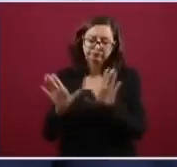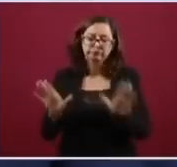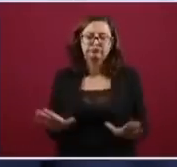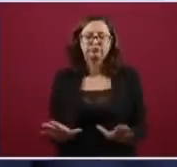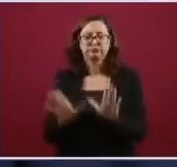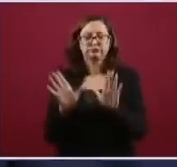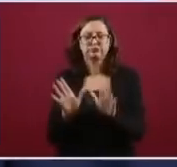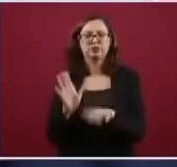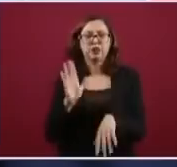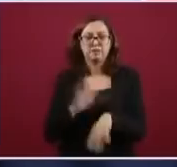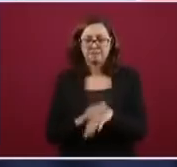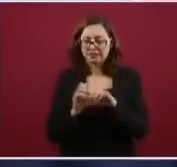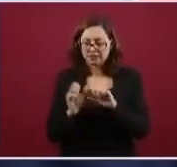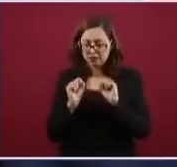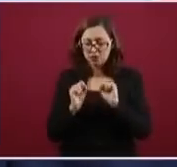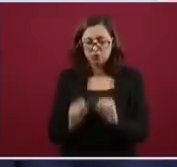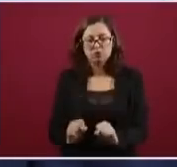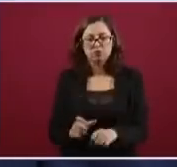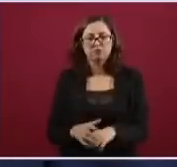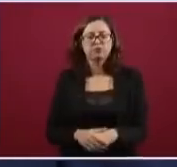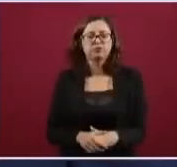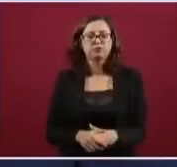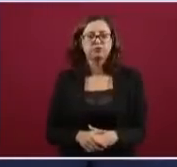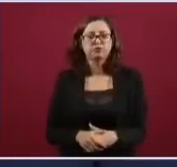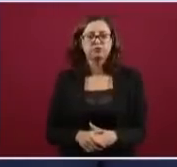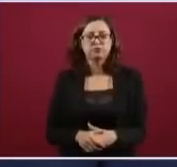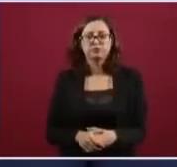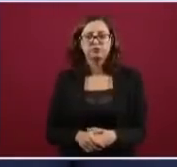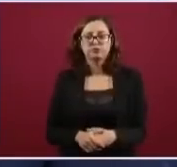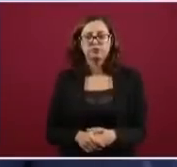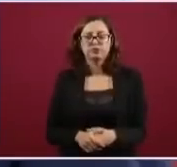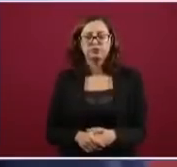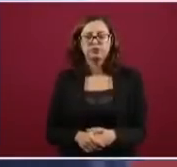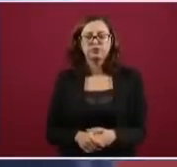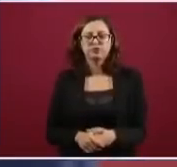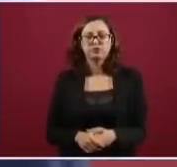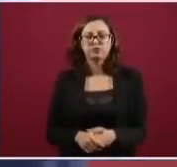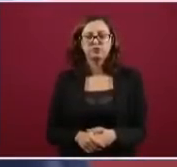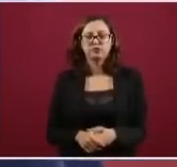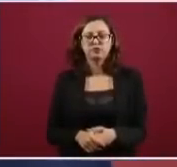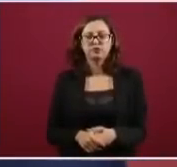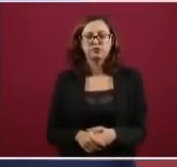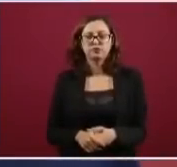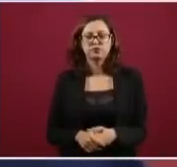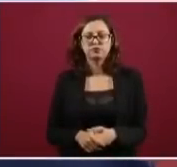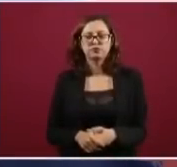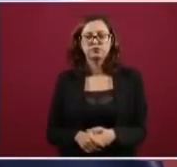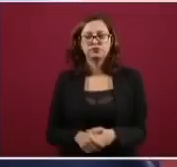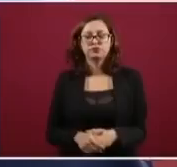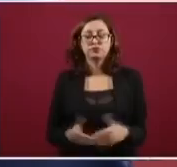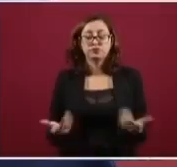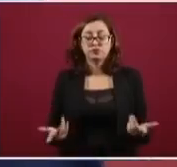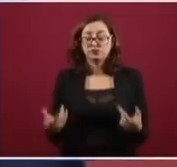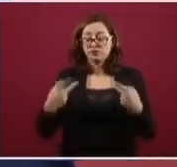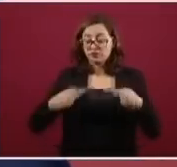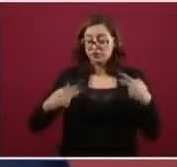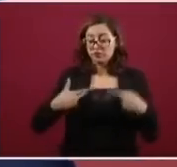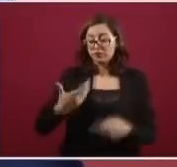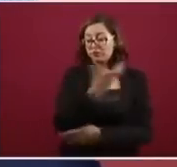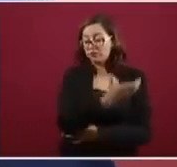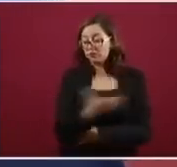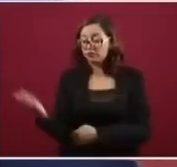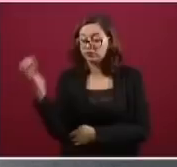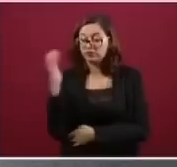está garantizado también el que lleguen los apoyos a los productores de manera